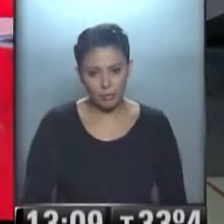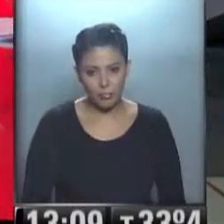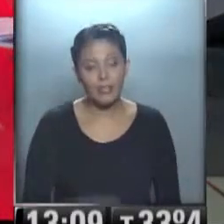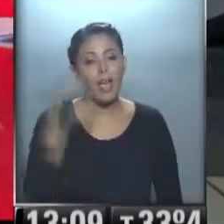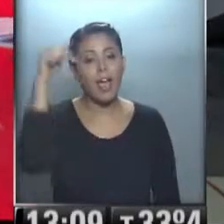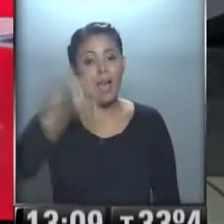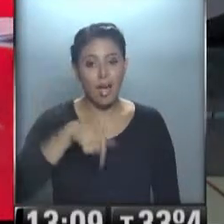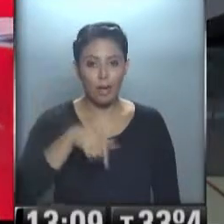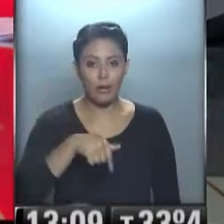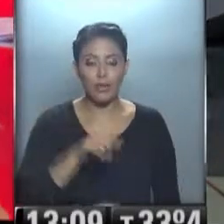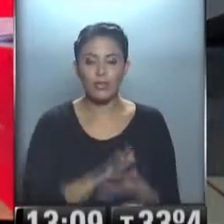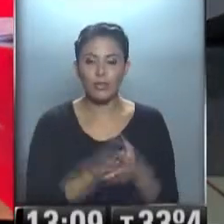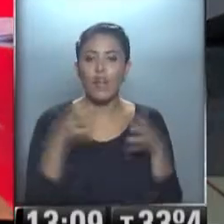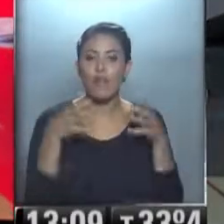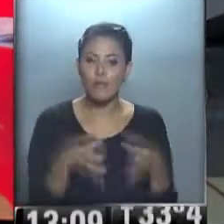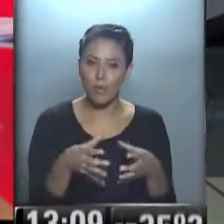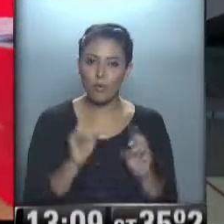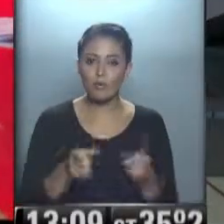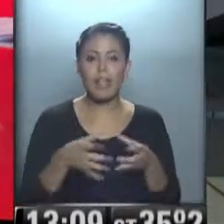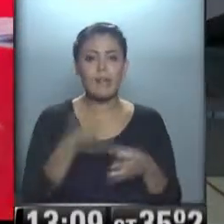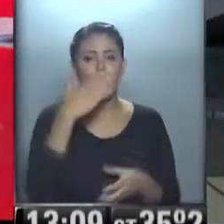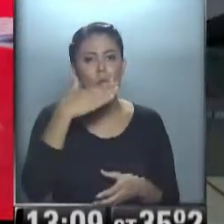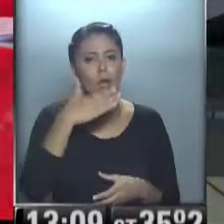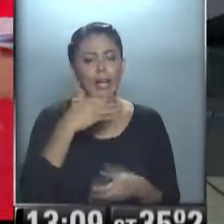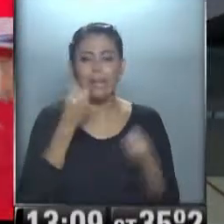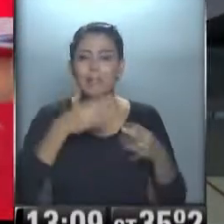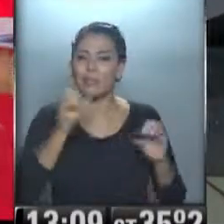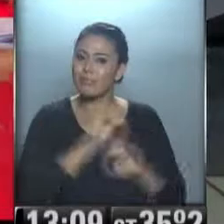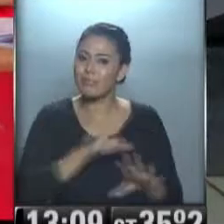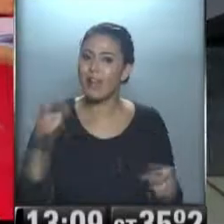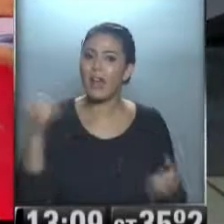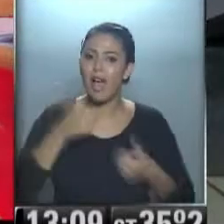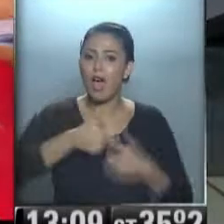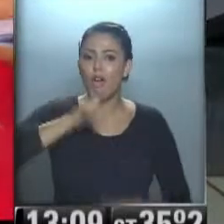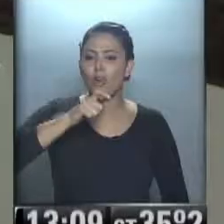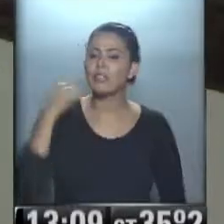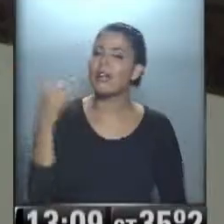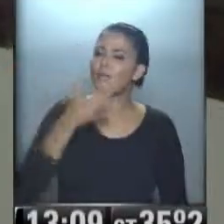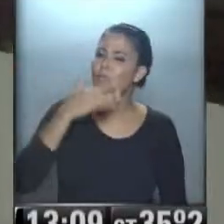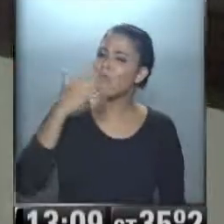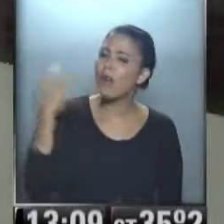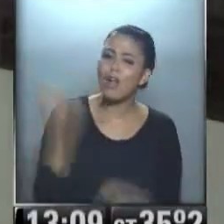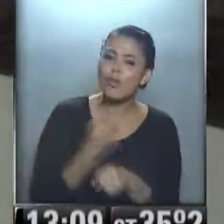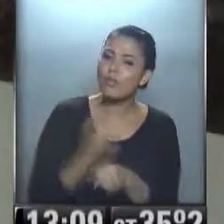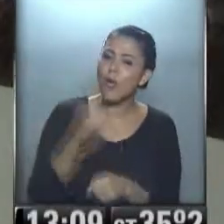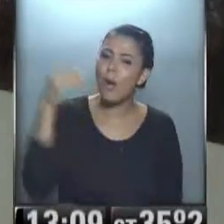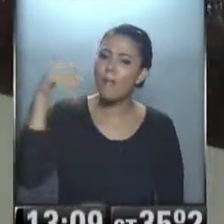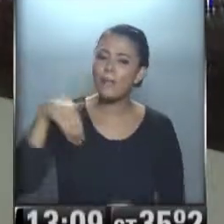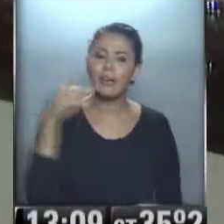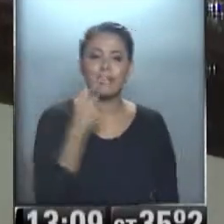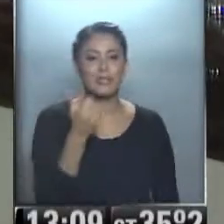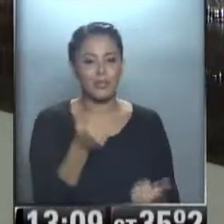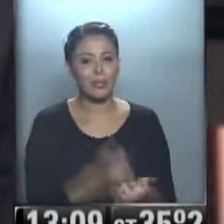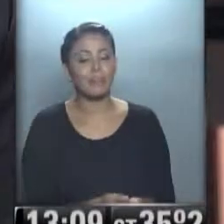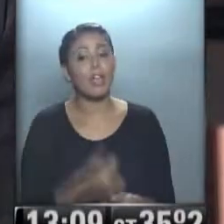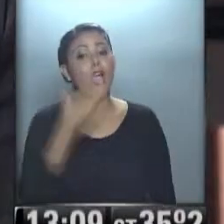Ahora nos ocupamos del fútbol y de Boca, que no tuvo un buen debut en la Copa de Verano. No pudo Boquita, Mariano, ¿cómo te va? Bien, buenas tardes, chicos. No